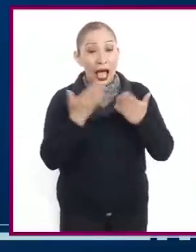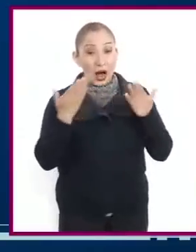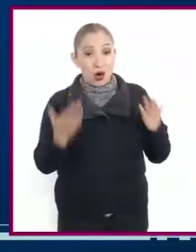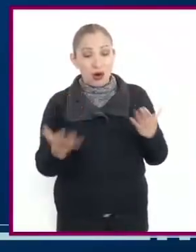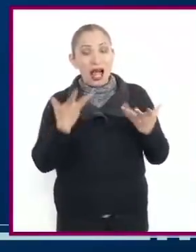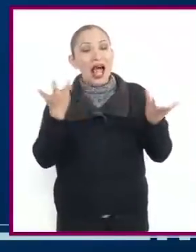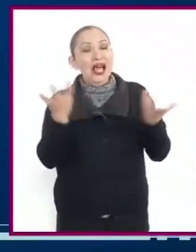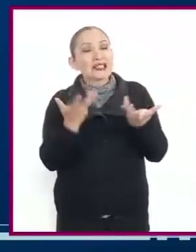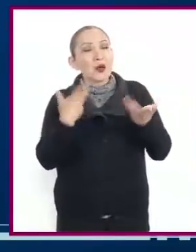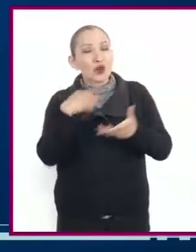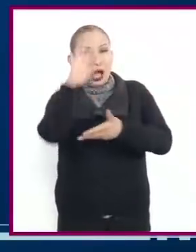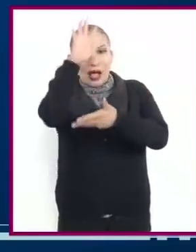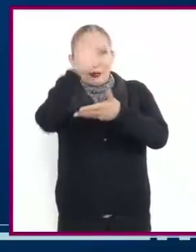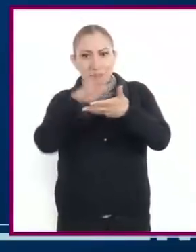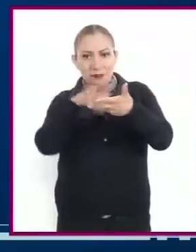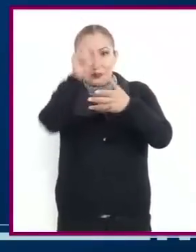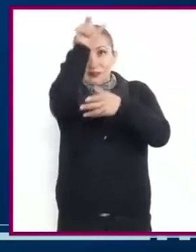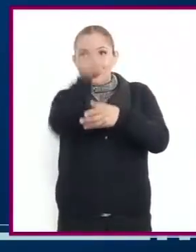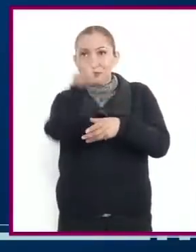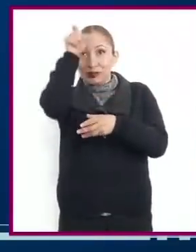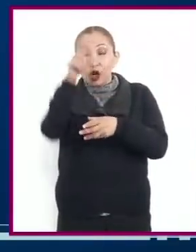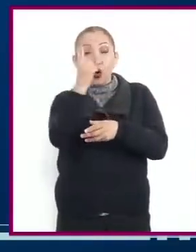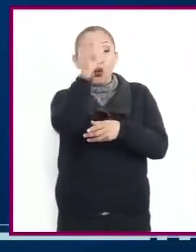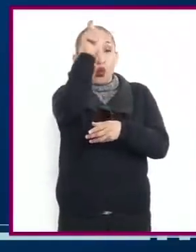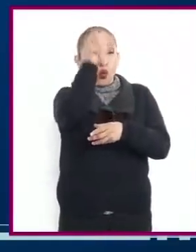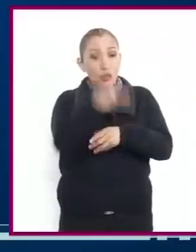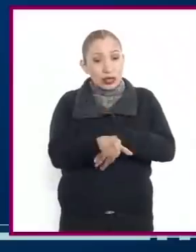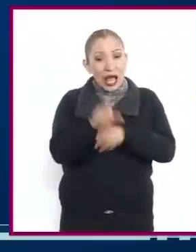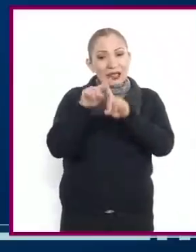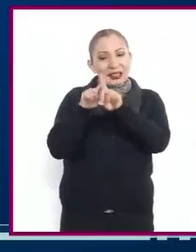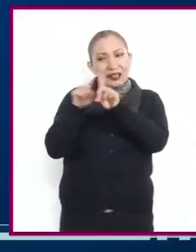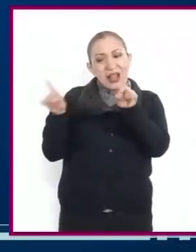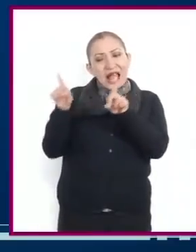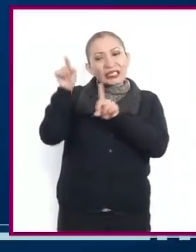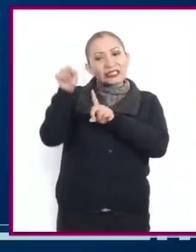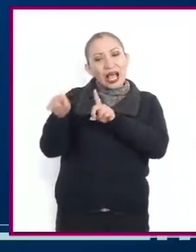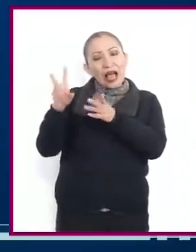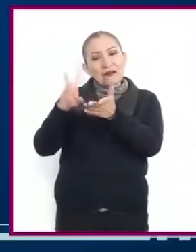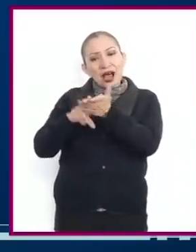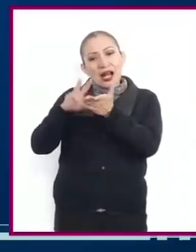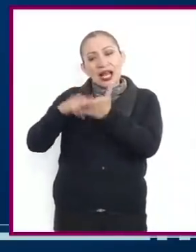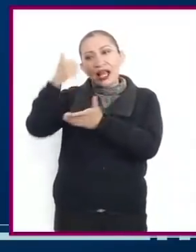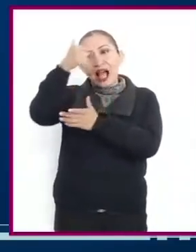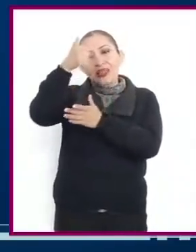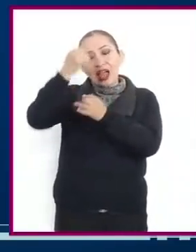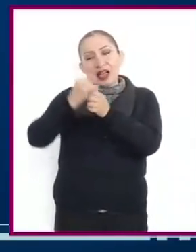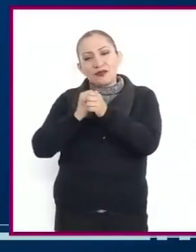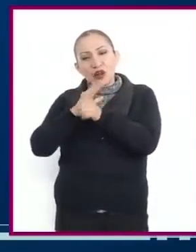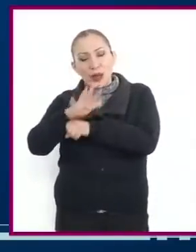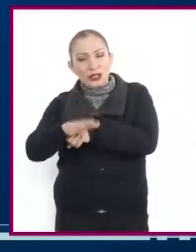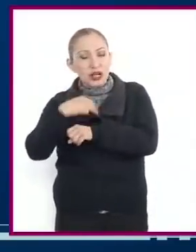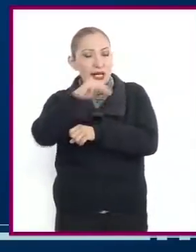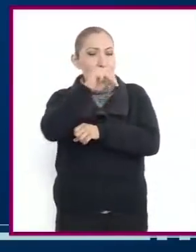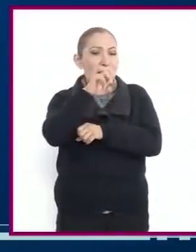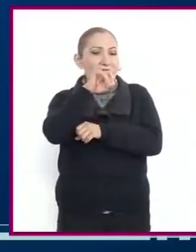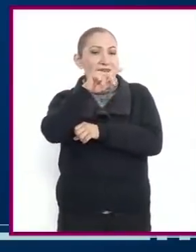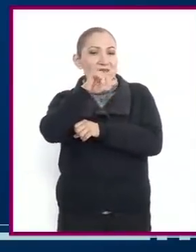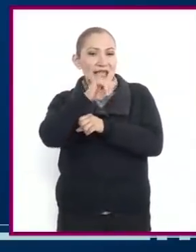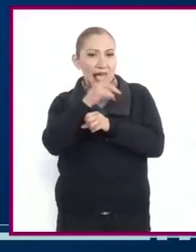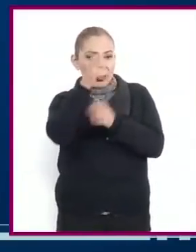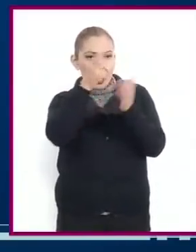Ahora, hagamos una tabla en la que en una columna se registre la diferencia entre el valor de cada dato y la media del